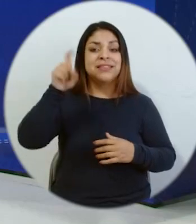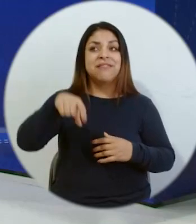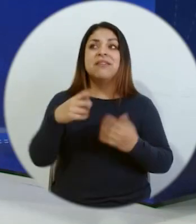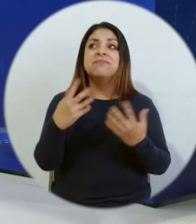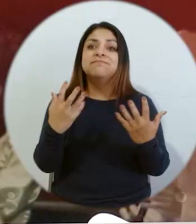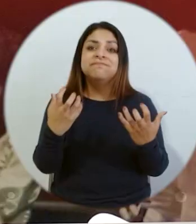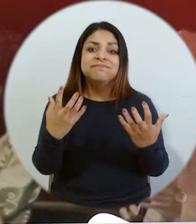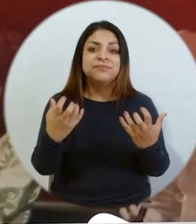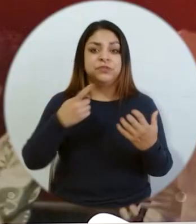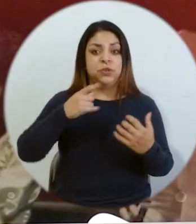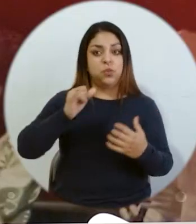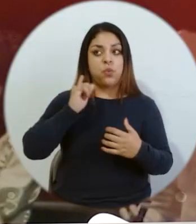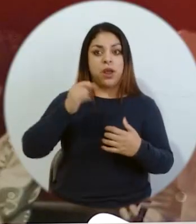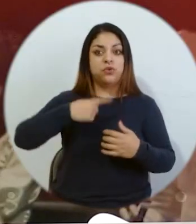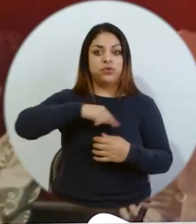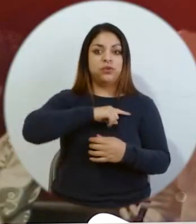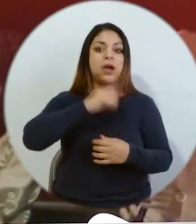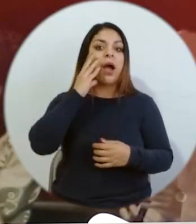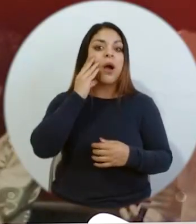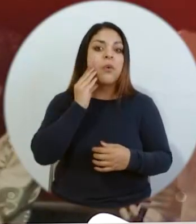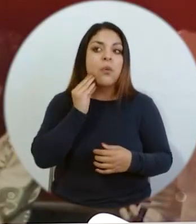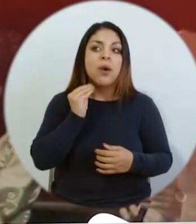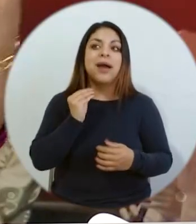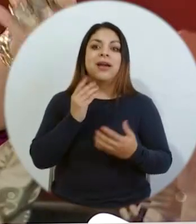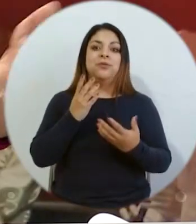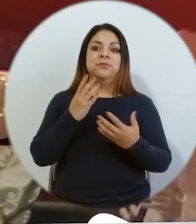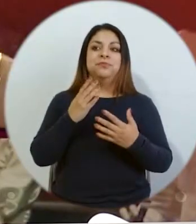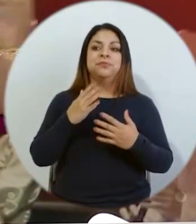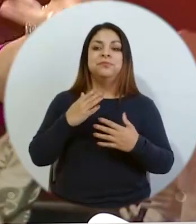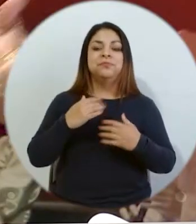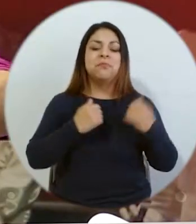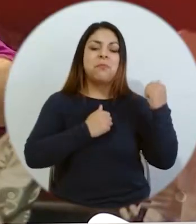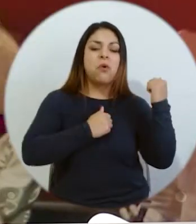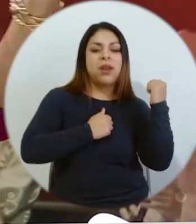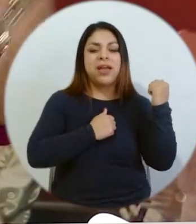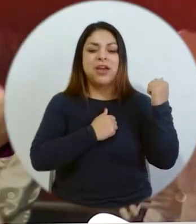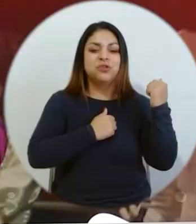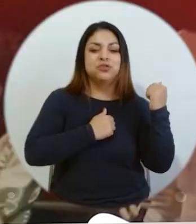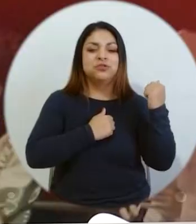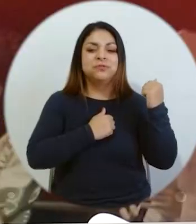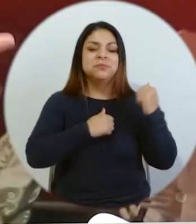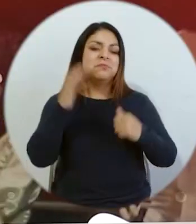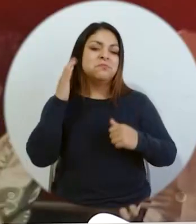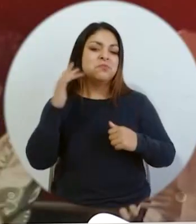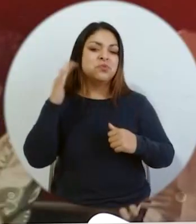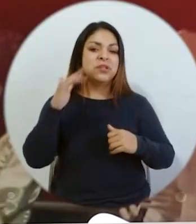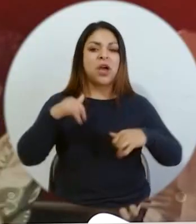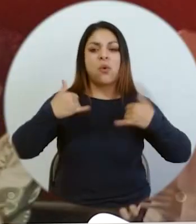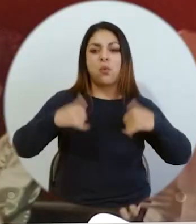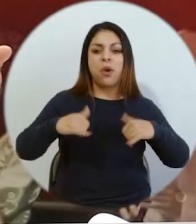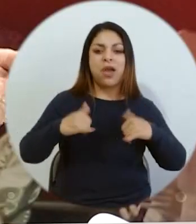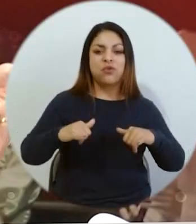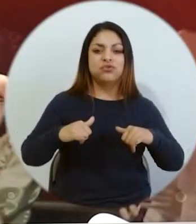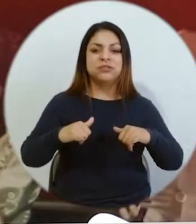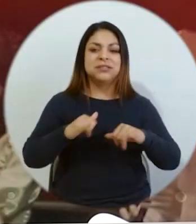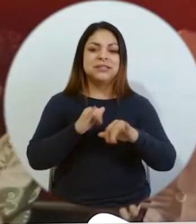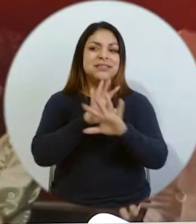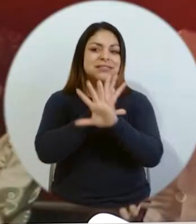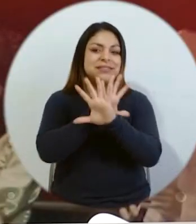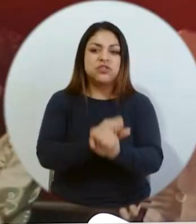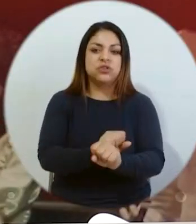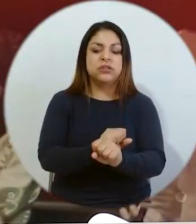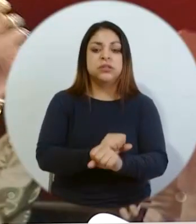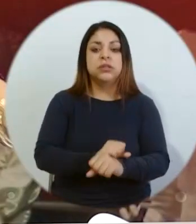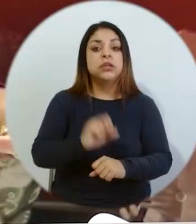Debemos añorar de nuestros abuelos de esa época los boleros, la música, la comida, los juegos, las tradiciones, no la tortura